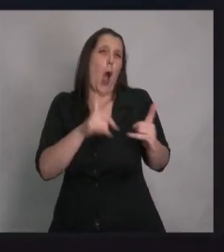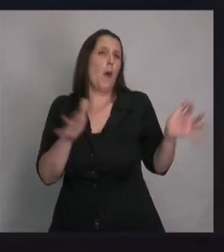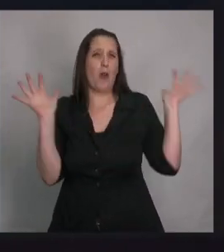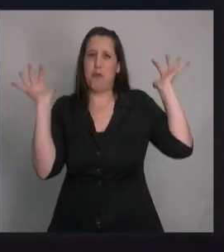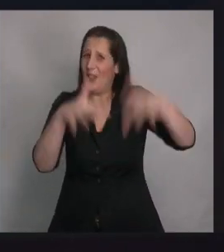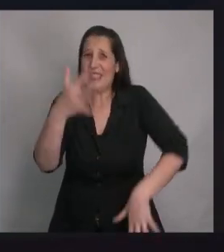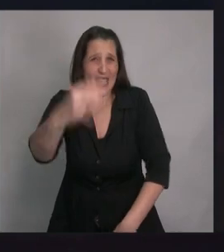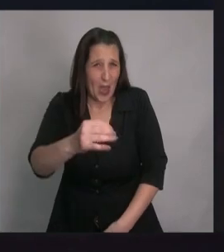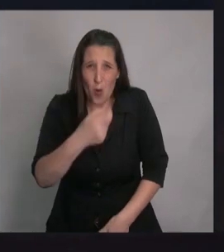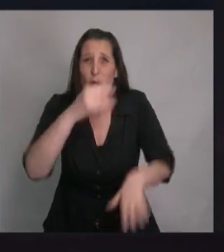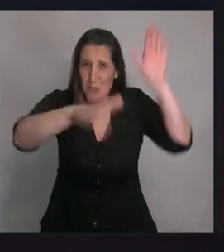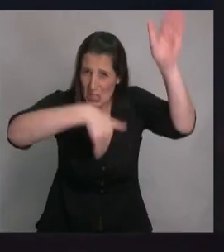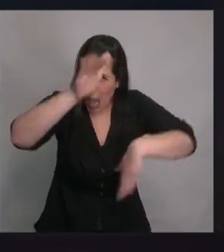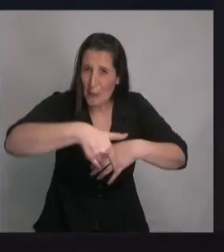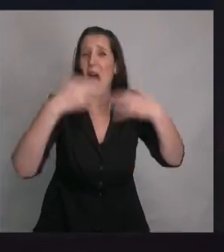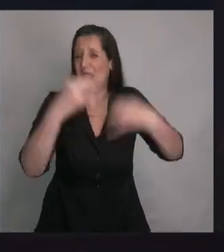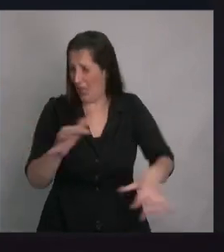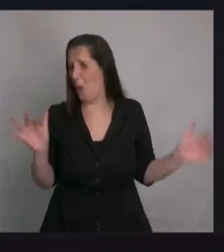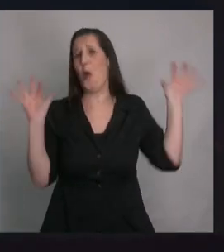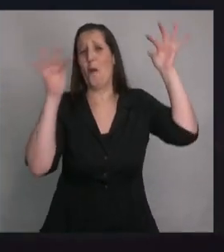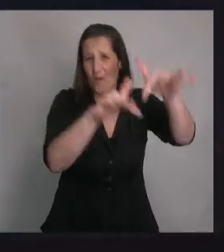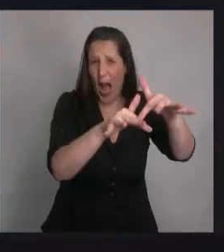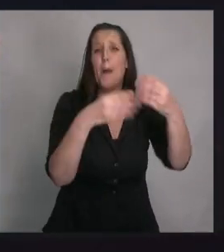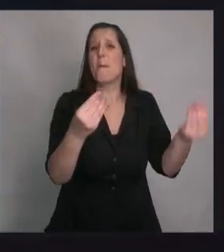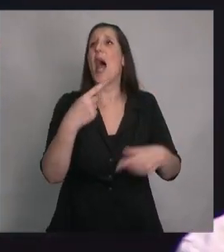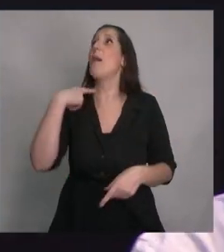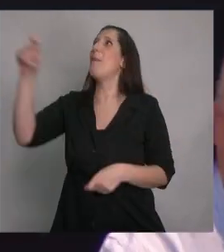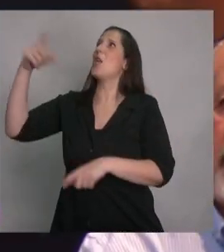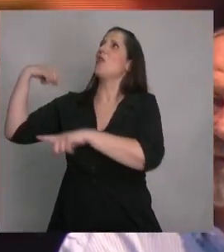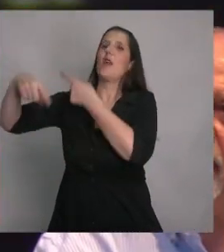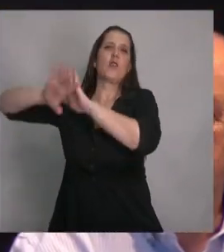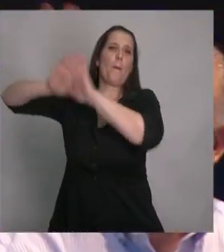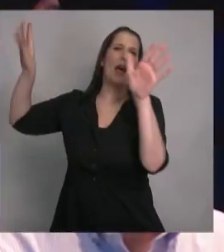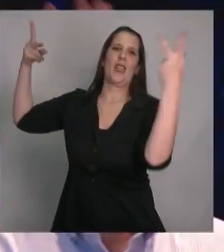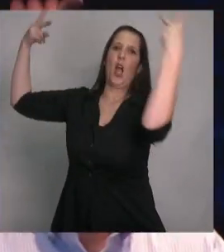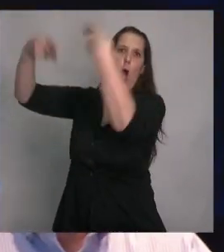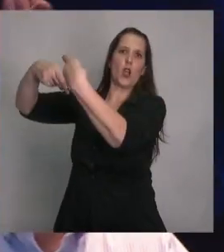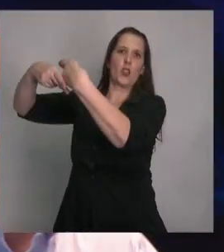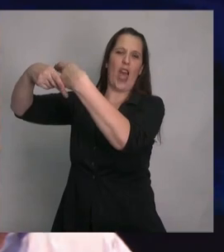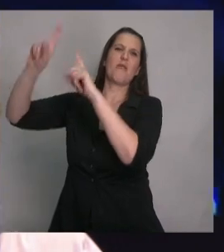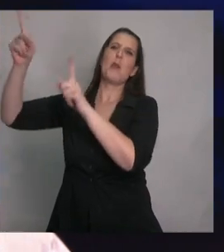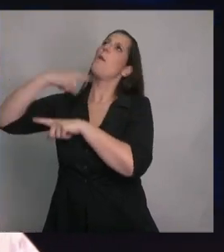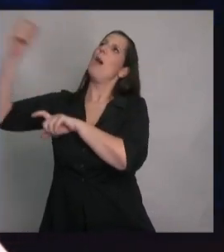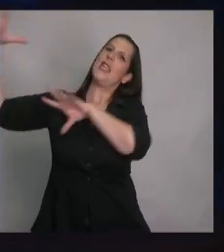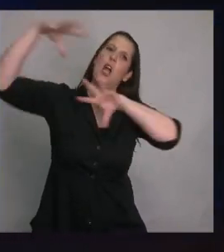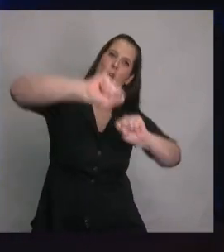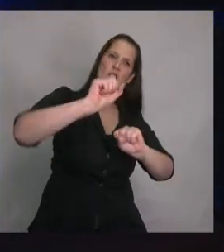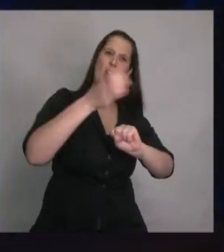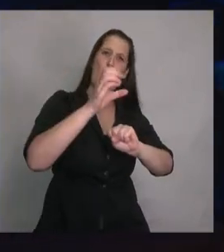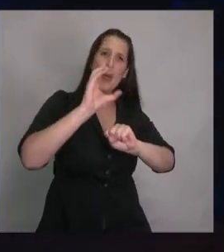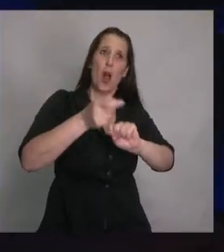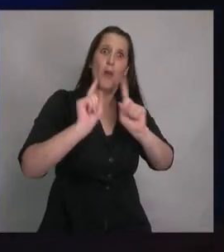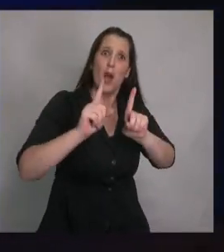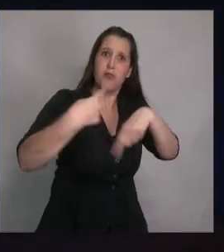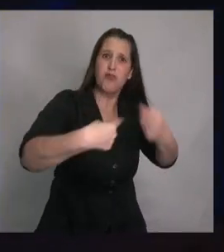dispuestos a evitar que una tradición española como esa colonial no se verifique más en las ciudades de